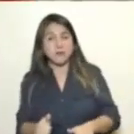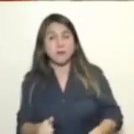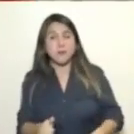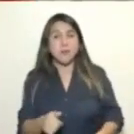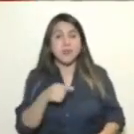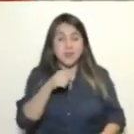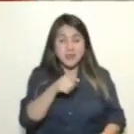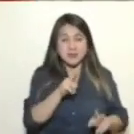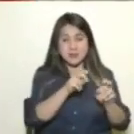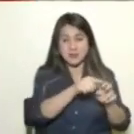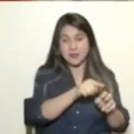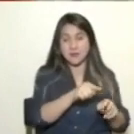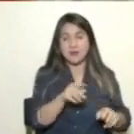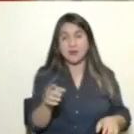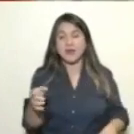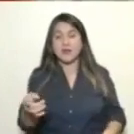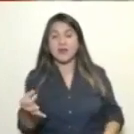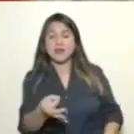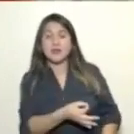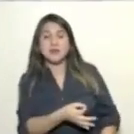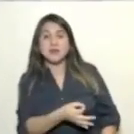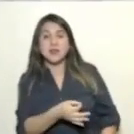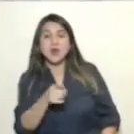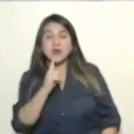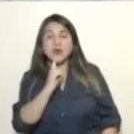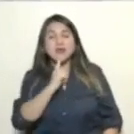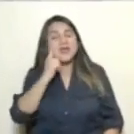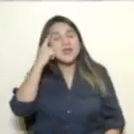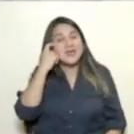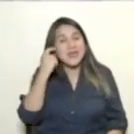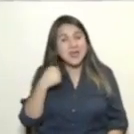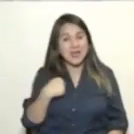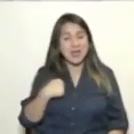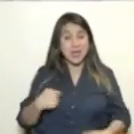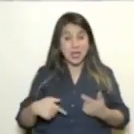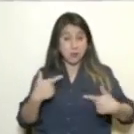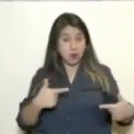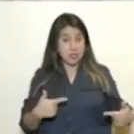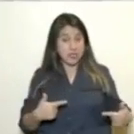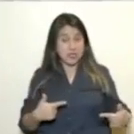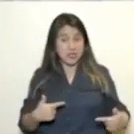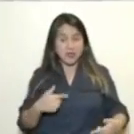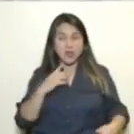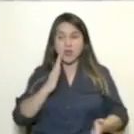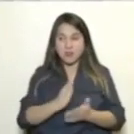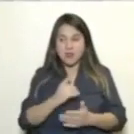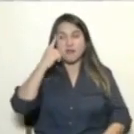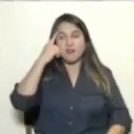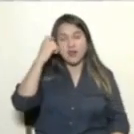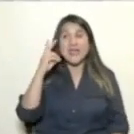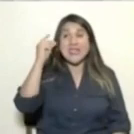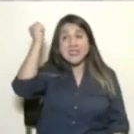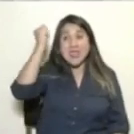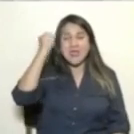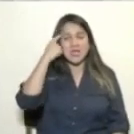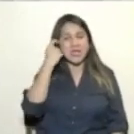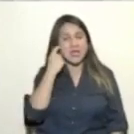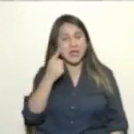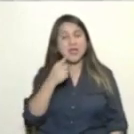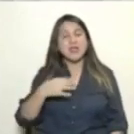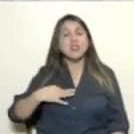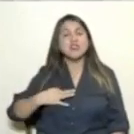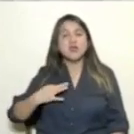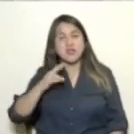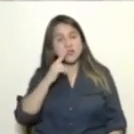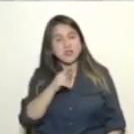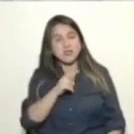Ese es el tema. Una especie de tentación por de la derrota. Por eso digo que usted tiene que creerse. En política usted tiene que creerse las ideas. La ciudadanía se da cuenta cuando